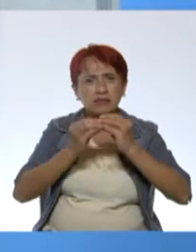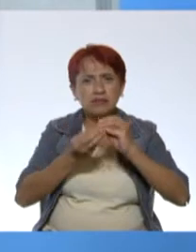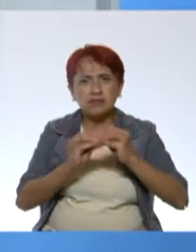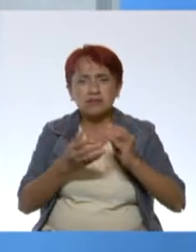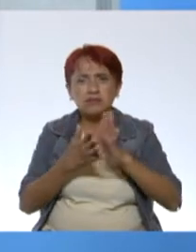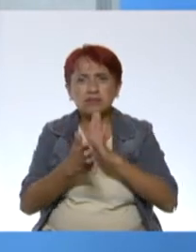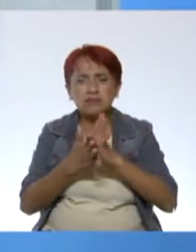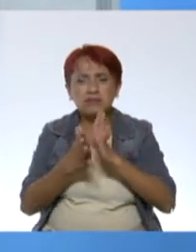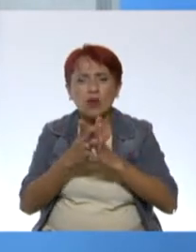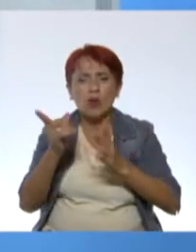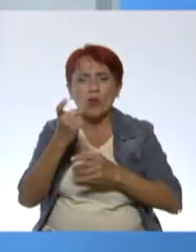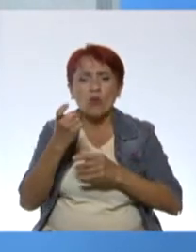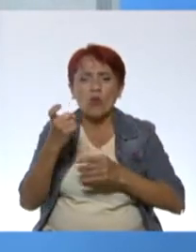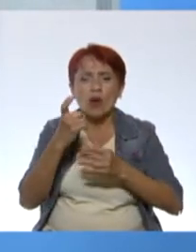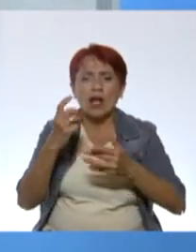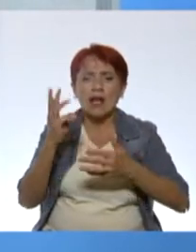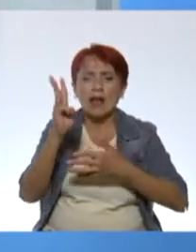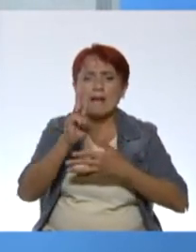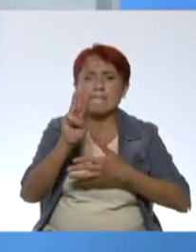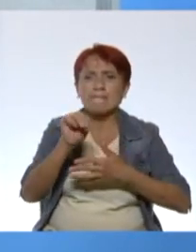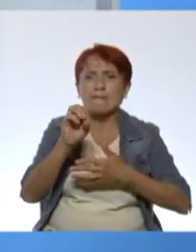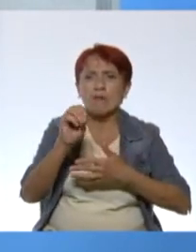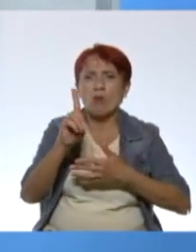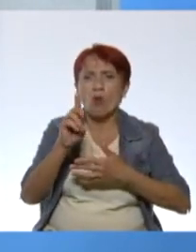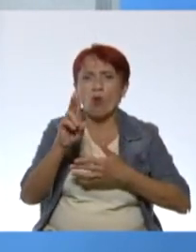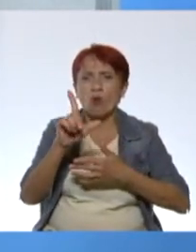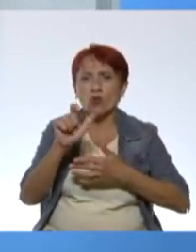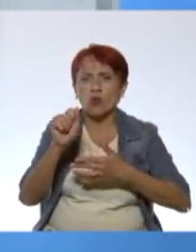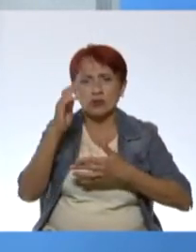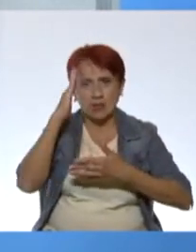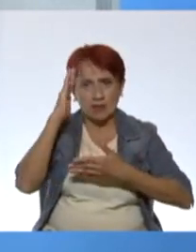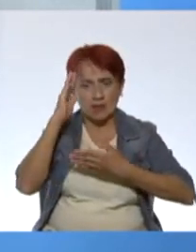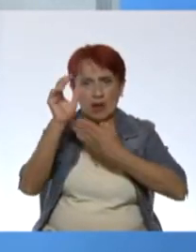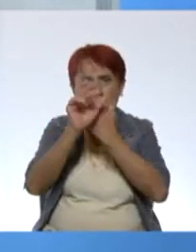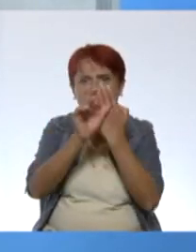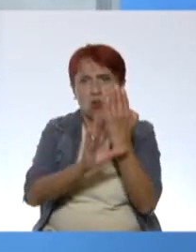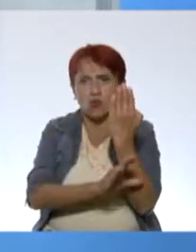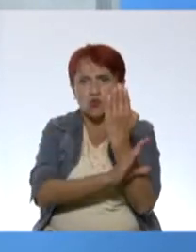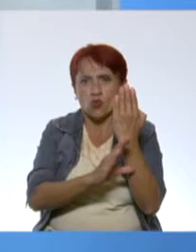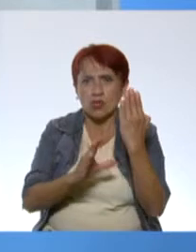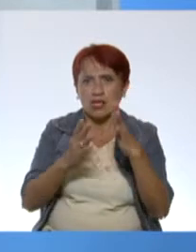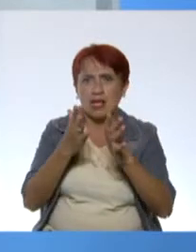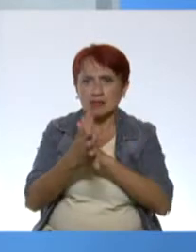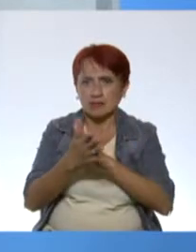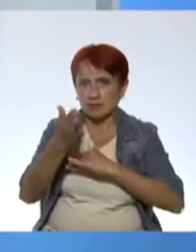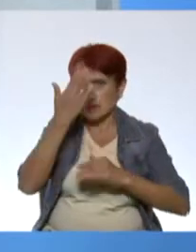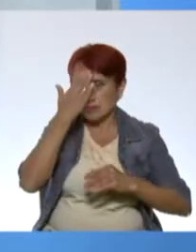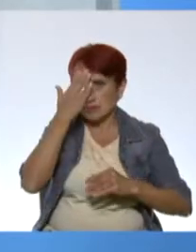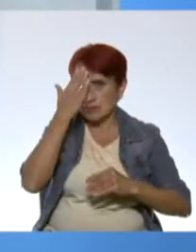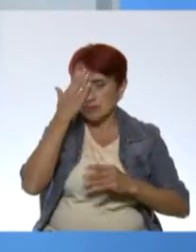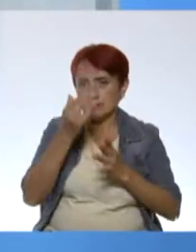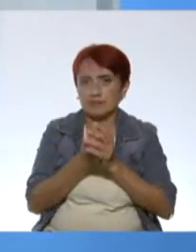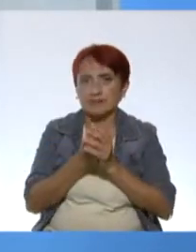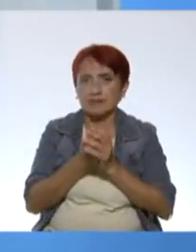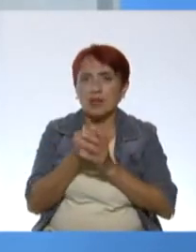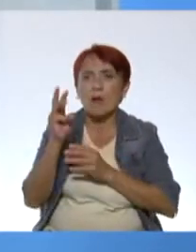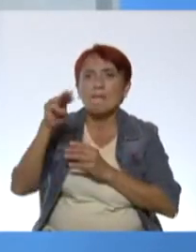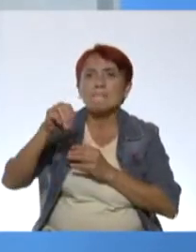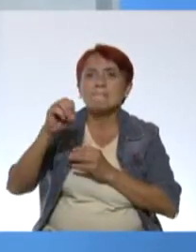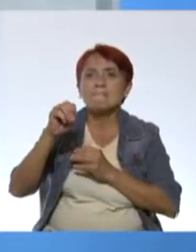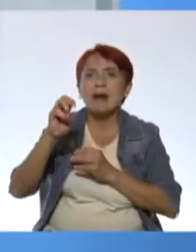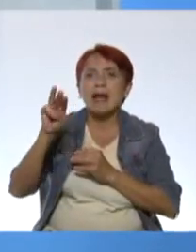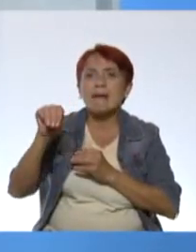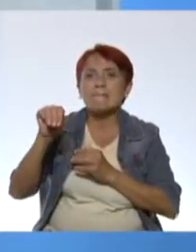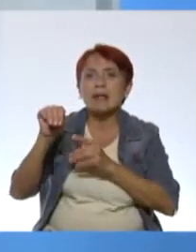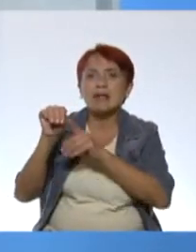nosotros tenemos que hacer en estos casos es buscar el módulo, porque ya sabemos cuáles son las coordenadas. Necesitamos es el módulo. Decimos entonces, el